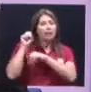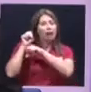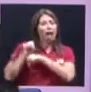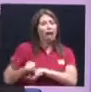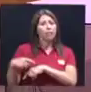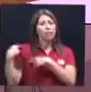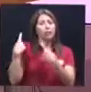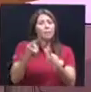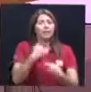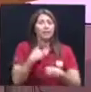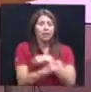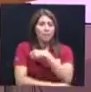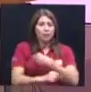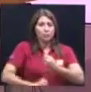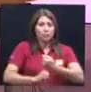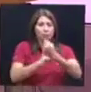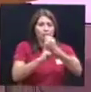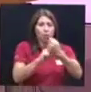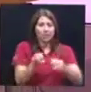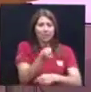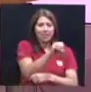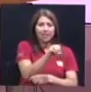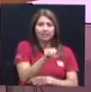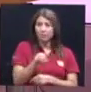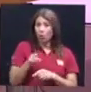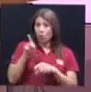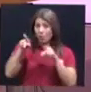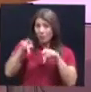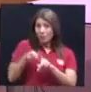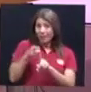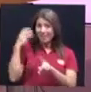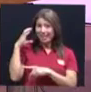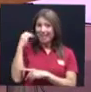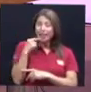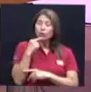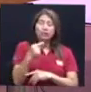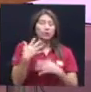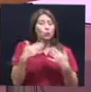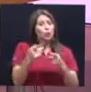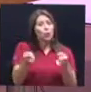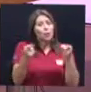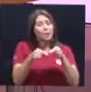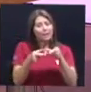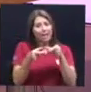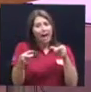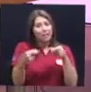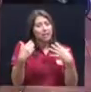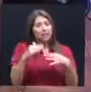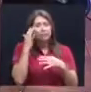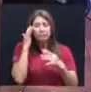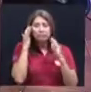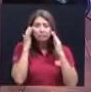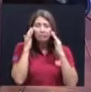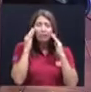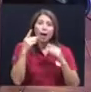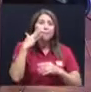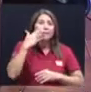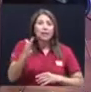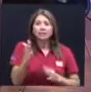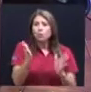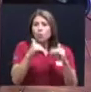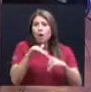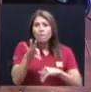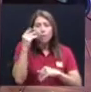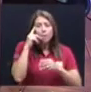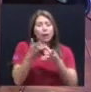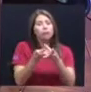occidentales televidente de Cartago dice es muy triste lo que pasa en gaza y preocupante porque parece que no hay ninguna forma de que el conflicto termine